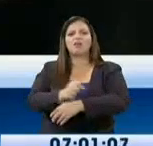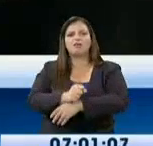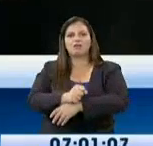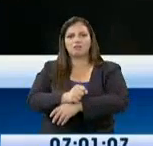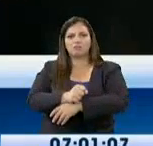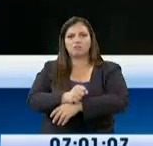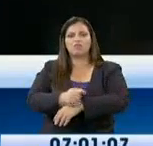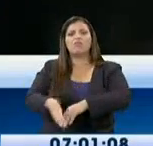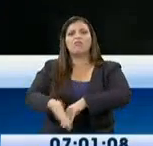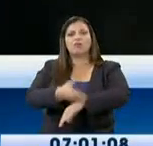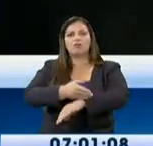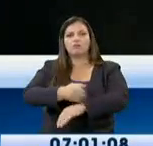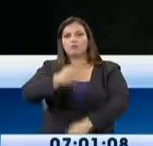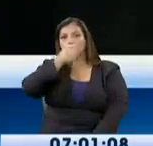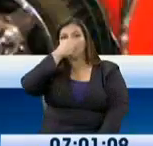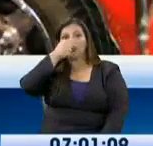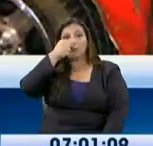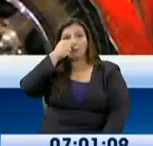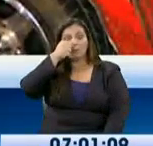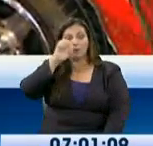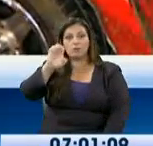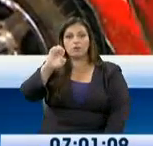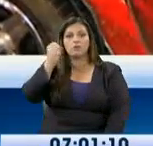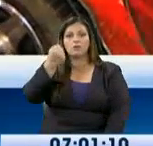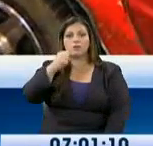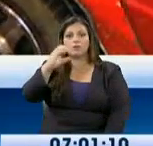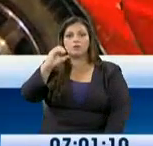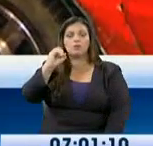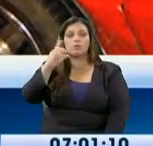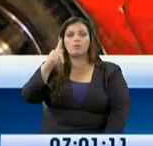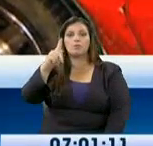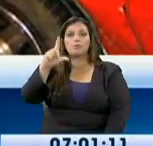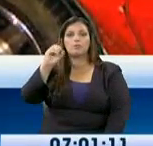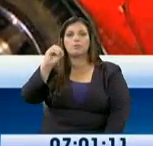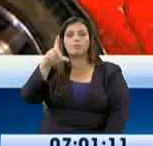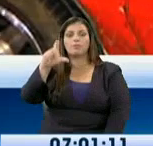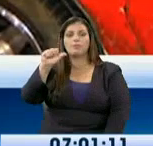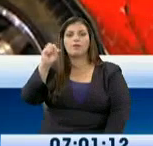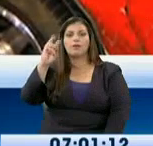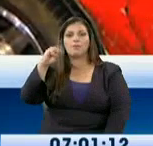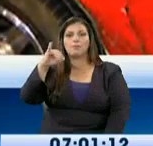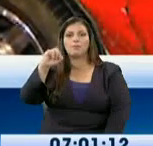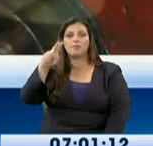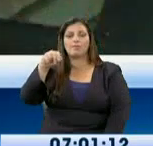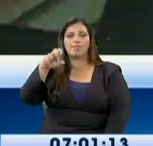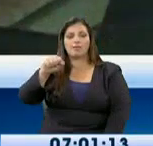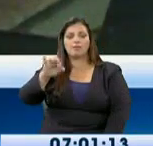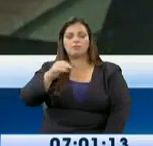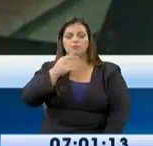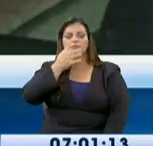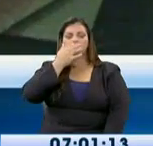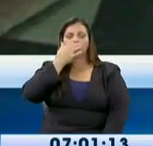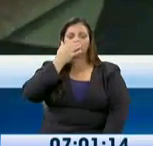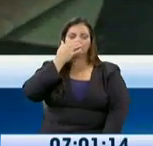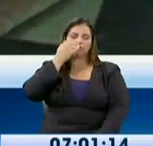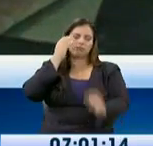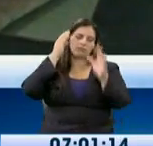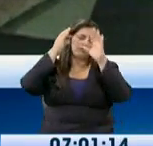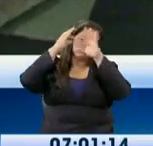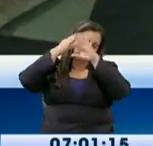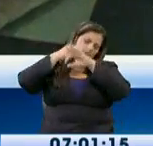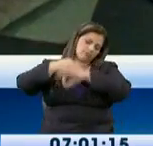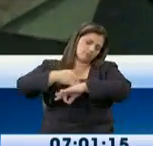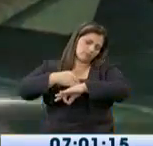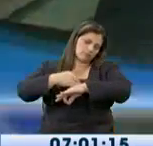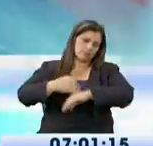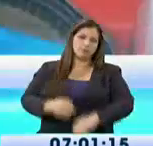inmóvil. Okay. Digo, este hombre no está borracho. Yo le digo, este hombre está escopolinando. Le dije a mi hermana que le tomara el pulso porque ella es enfermera.